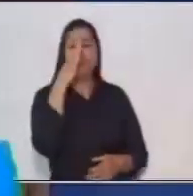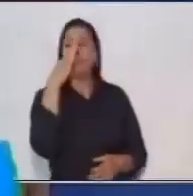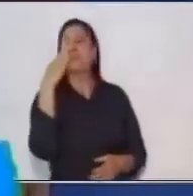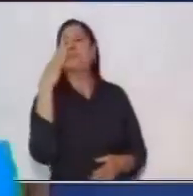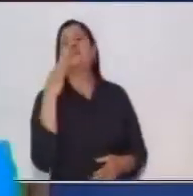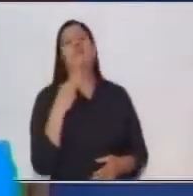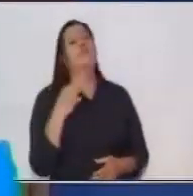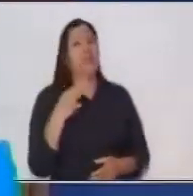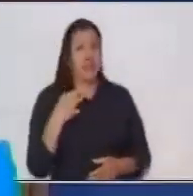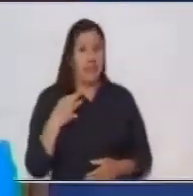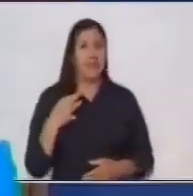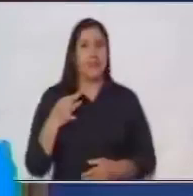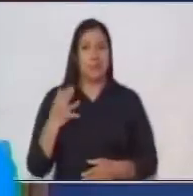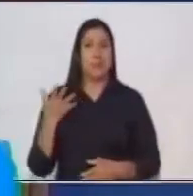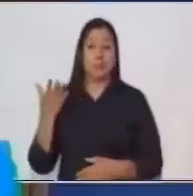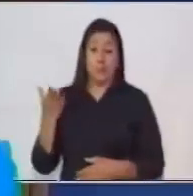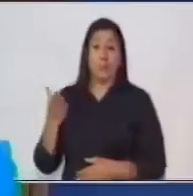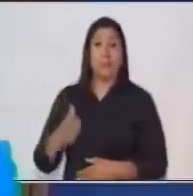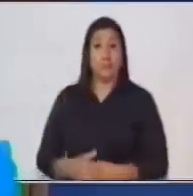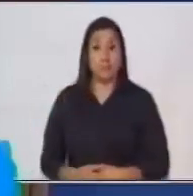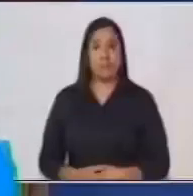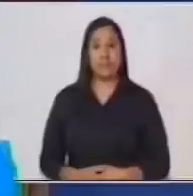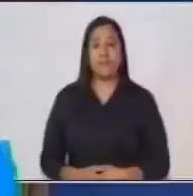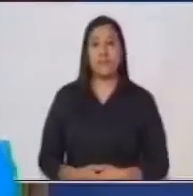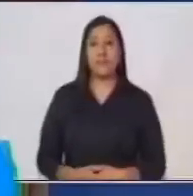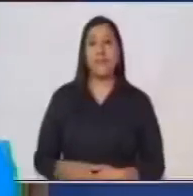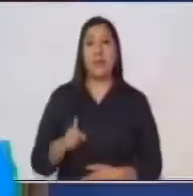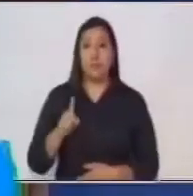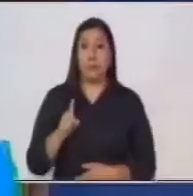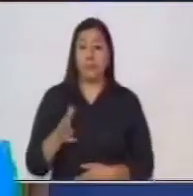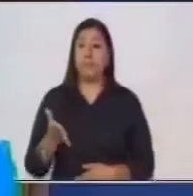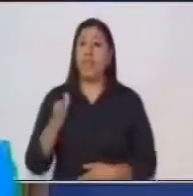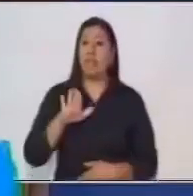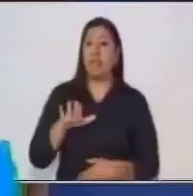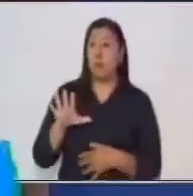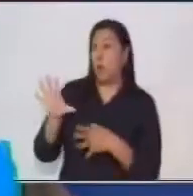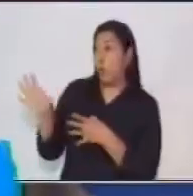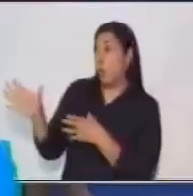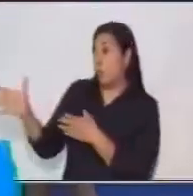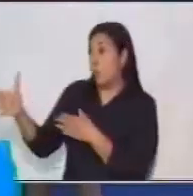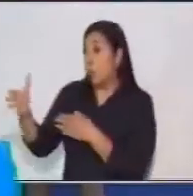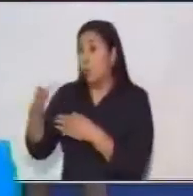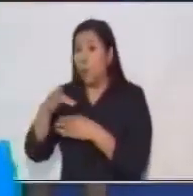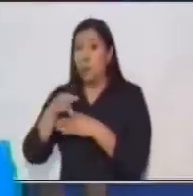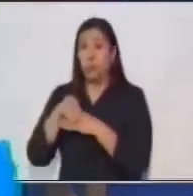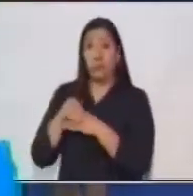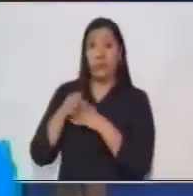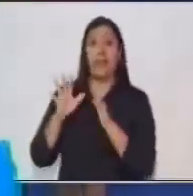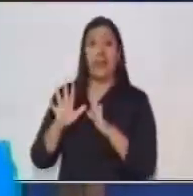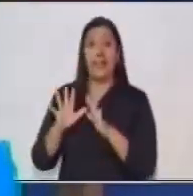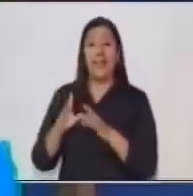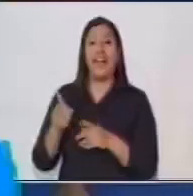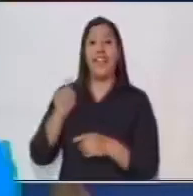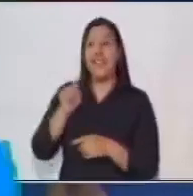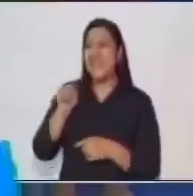Y al pasar esto, después de la recolección, ellas